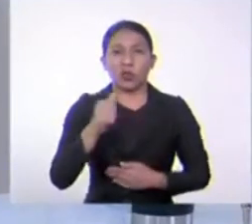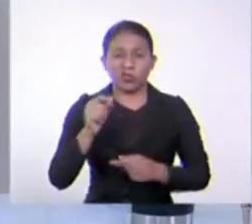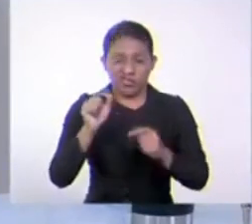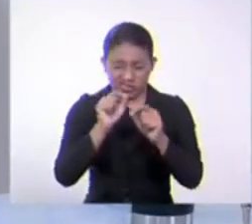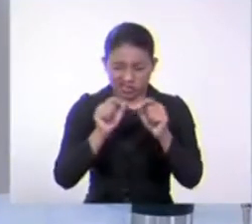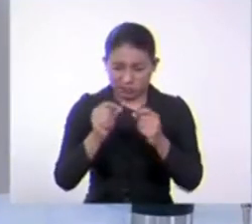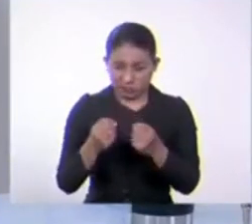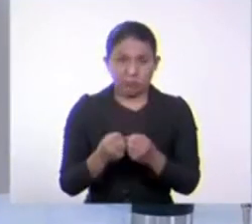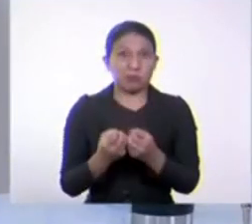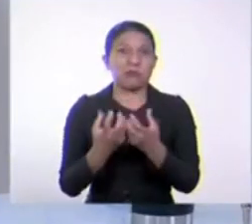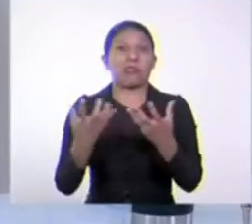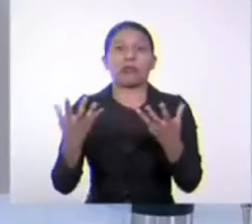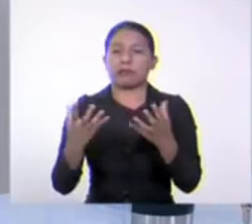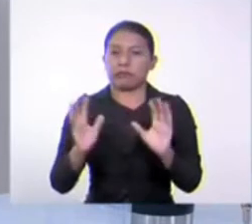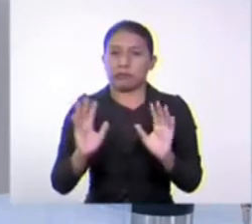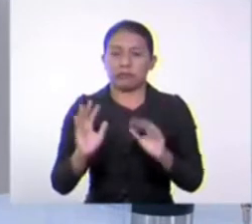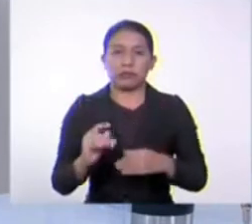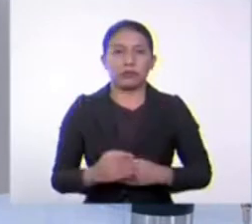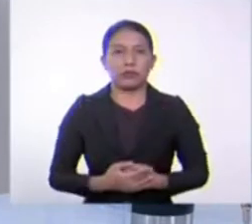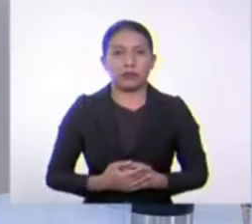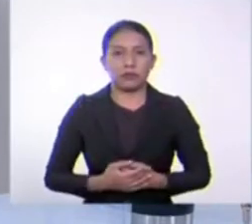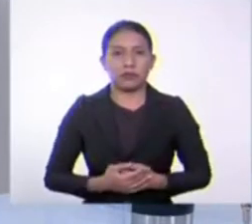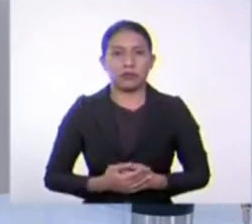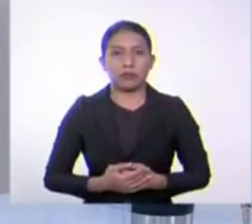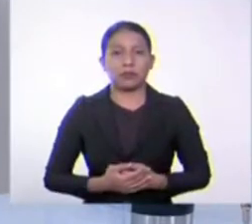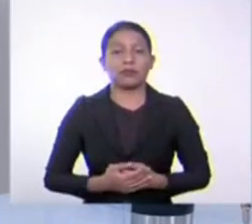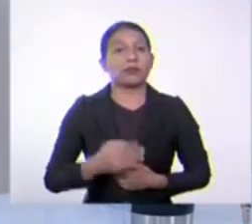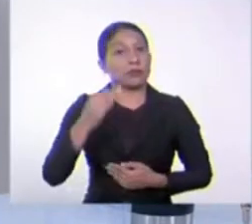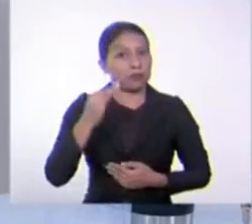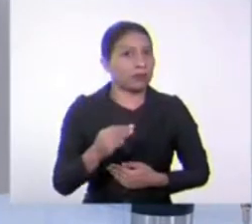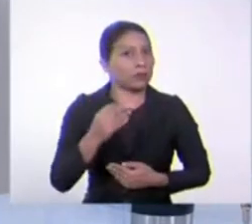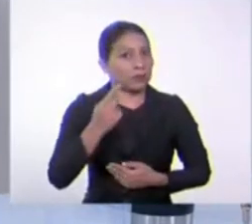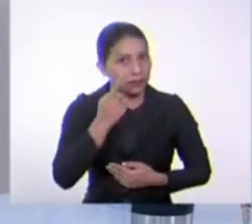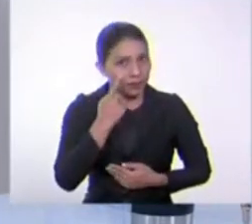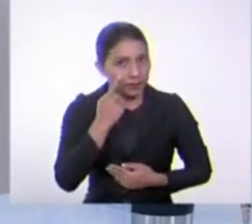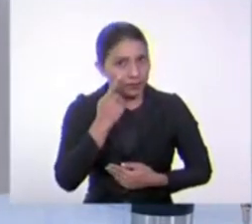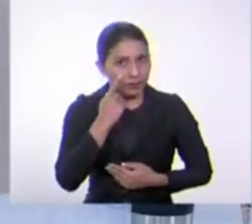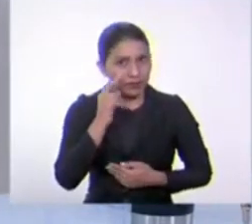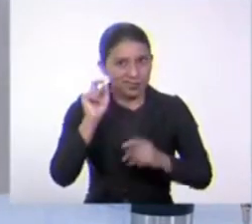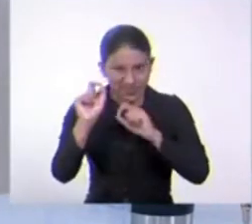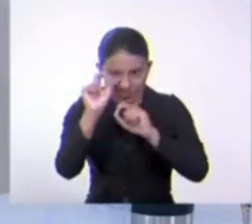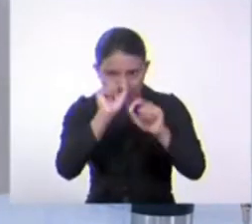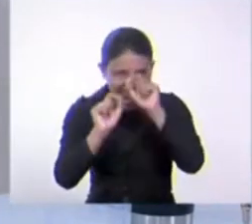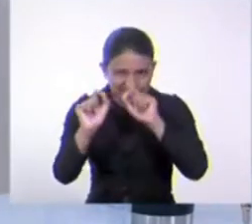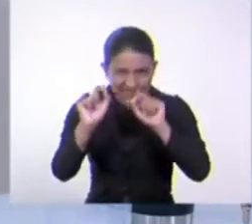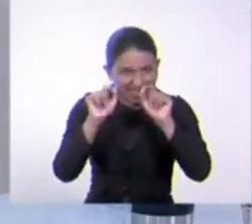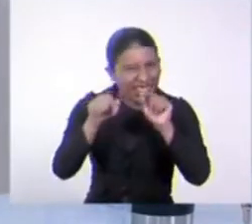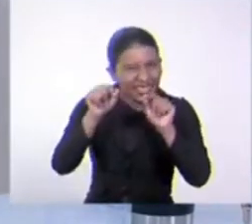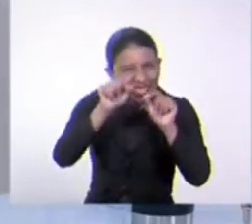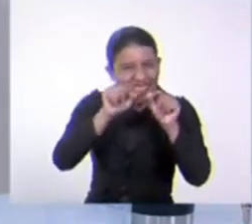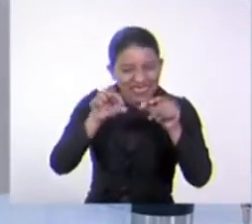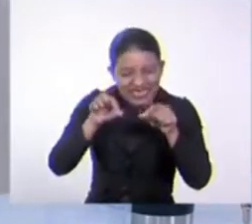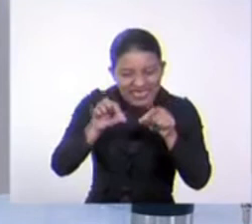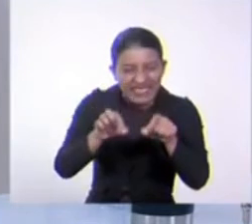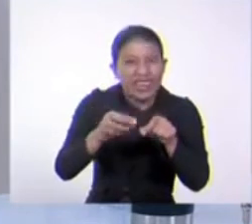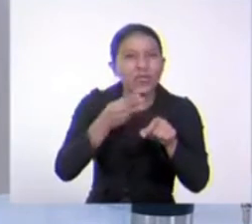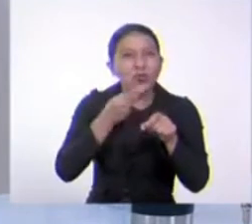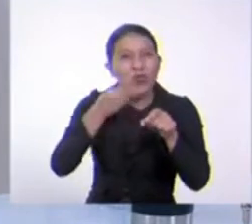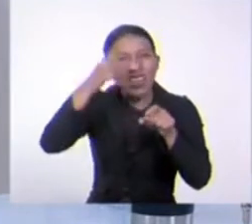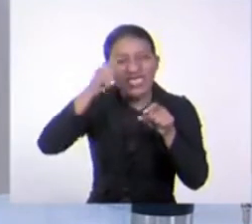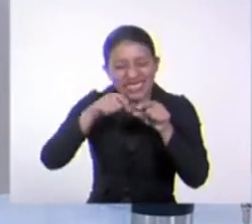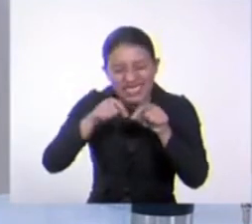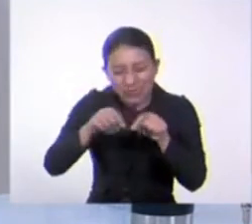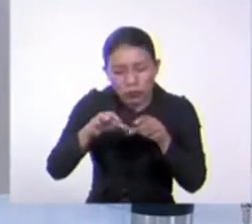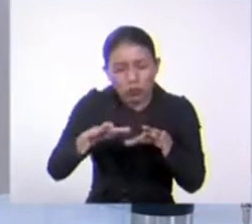crezcan. Entonces, lo que nosotros tenemos que hacer es garantizar que nuestras bacterias específicas crezcan en un medio